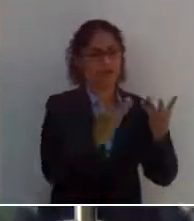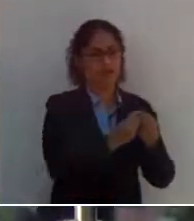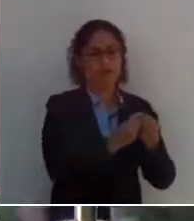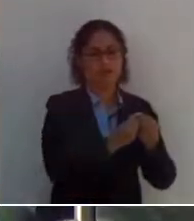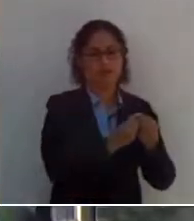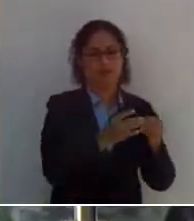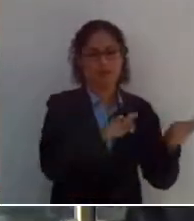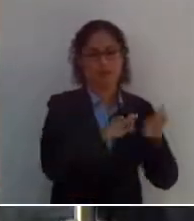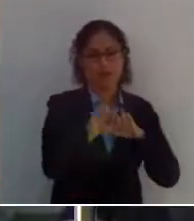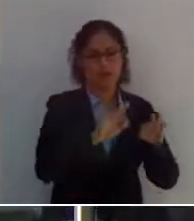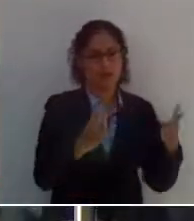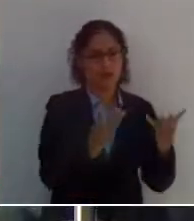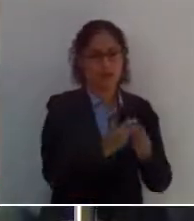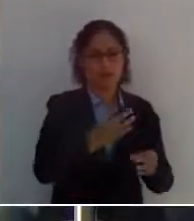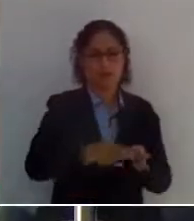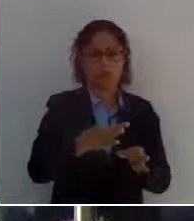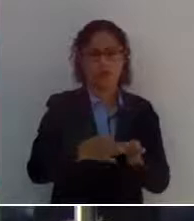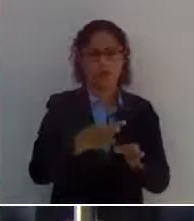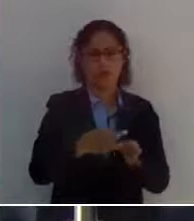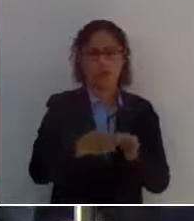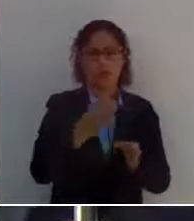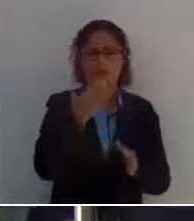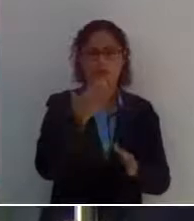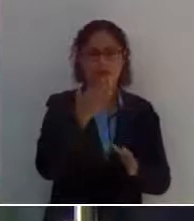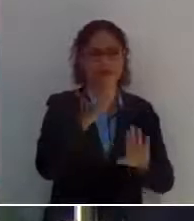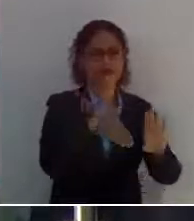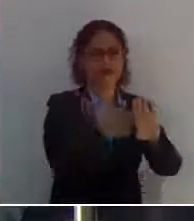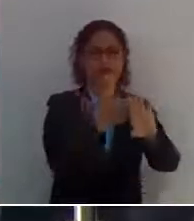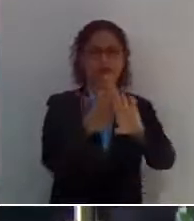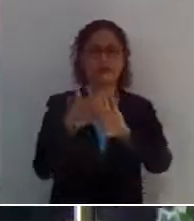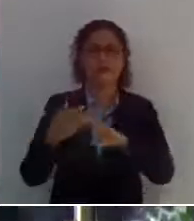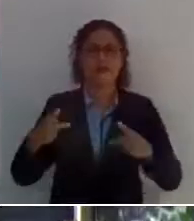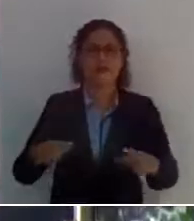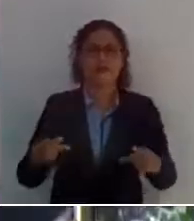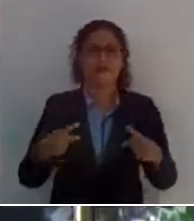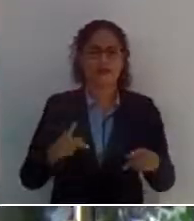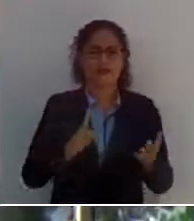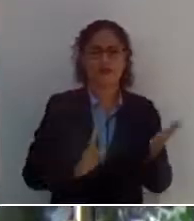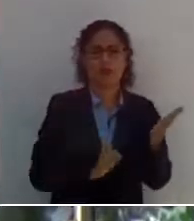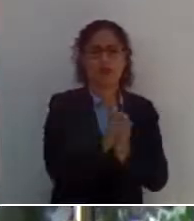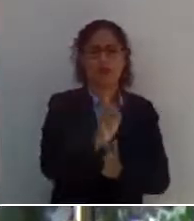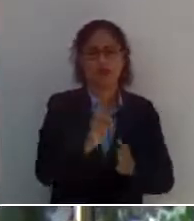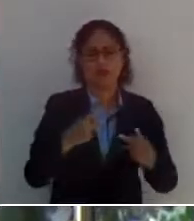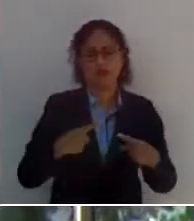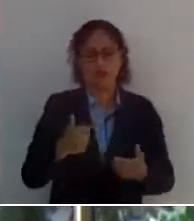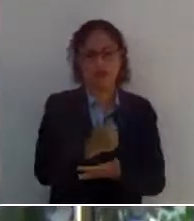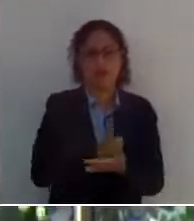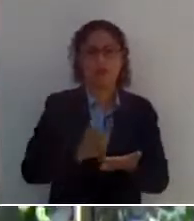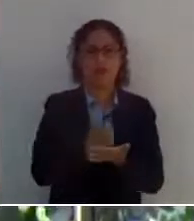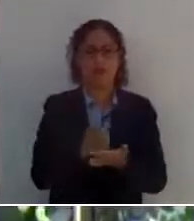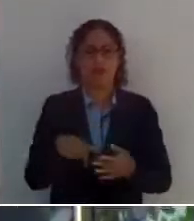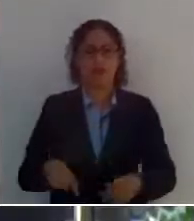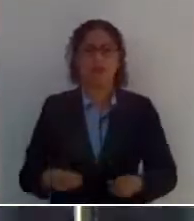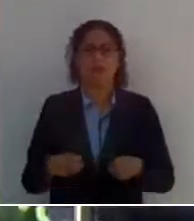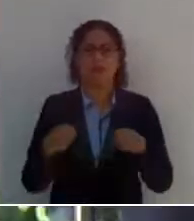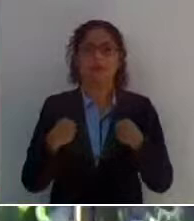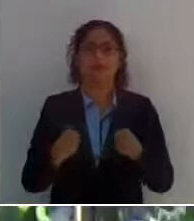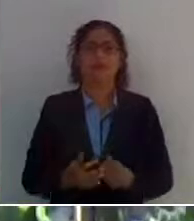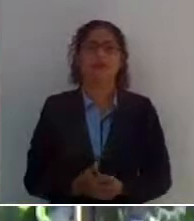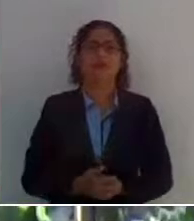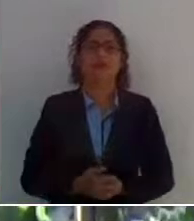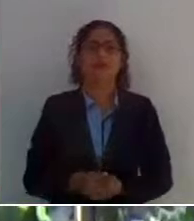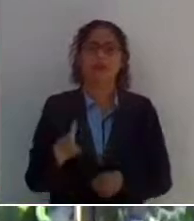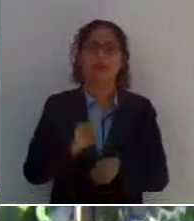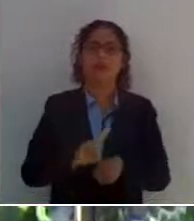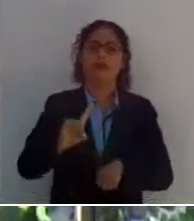forma puntual la comisión de actos que vulneran la integridad y los derechos de los ciudadanos. Día con